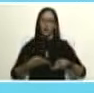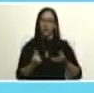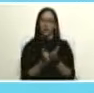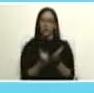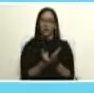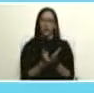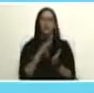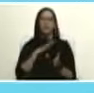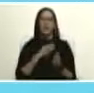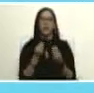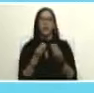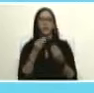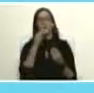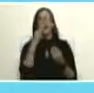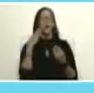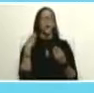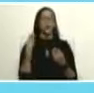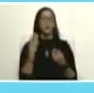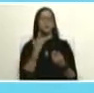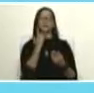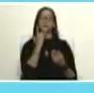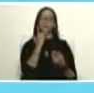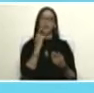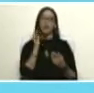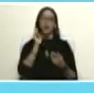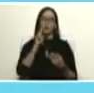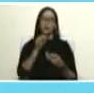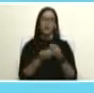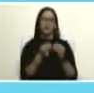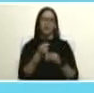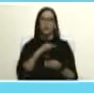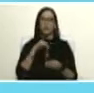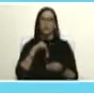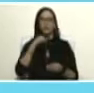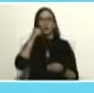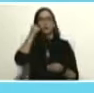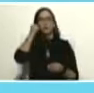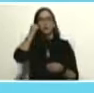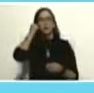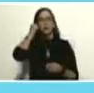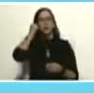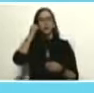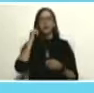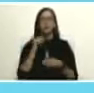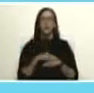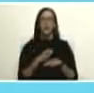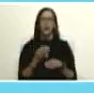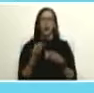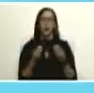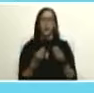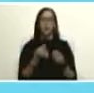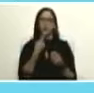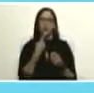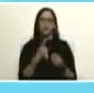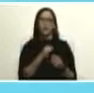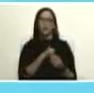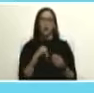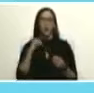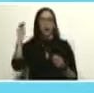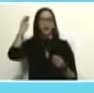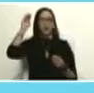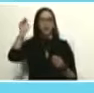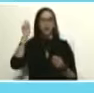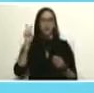cual estamos muy orgullosos de lo que usted está haciendo por nosotros, porque como muchos han dicho que somos el futuro